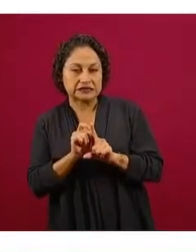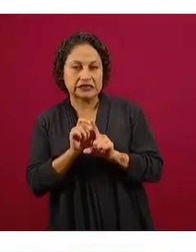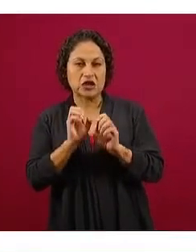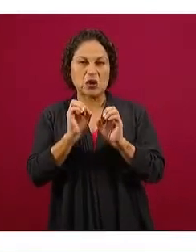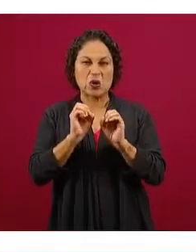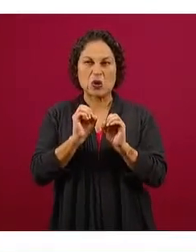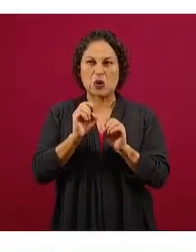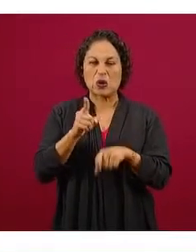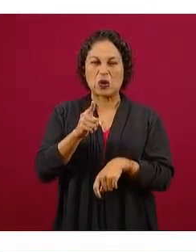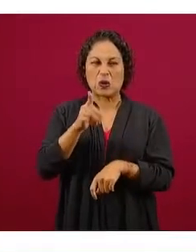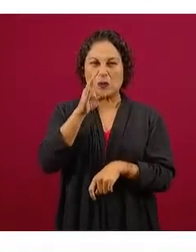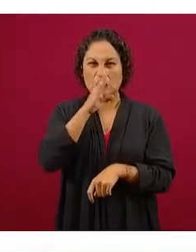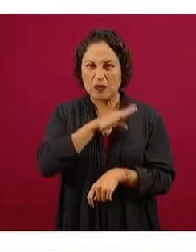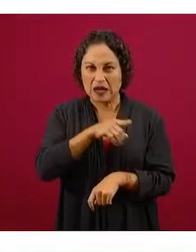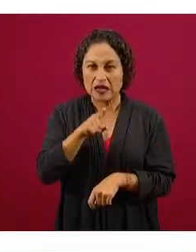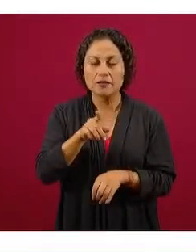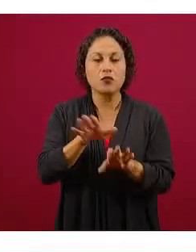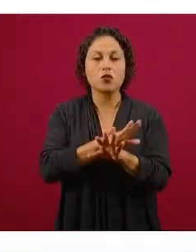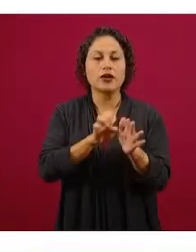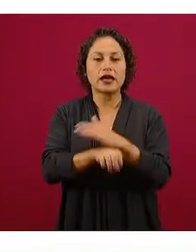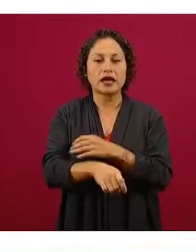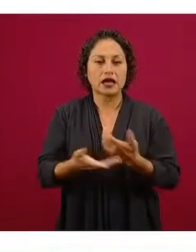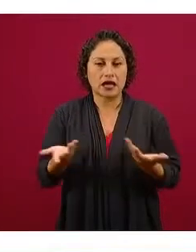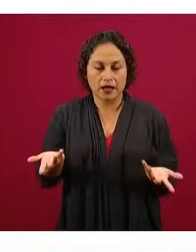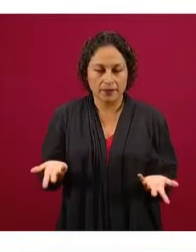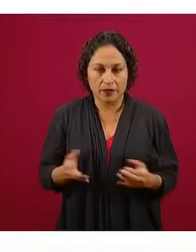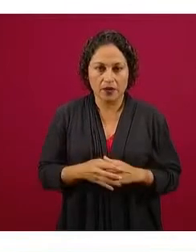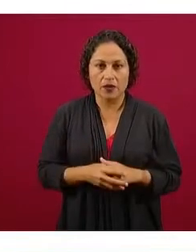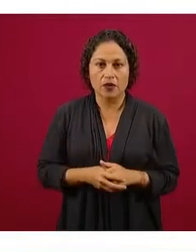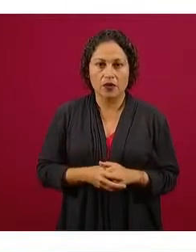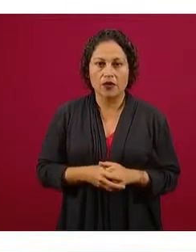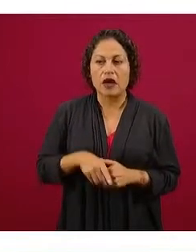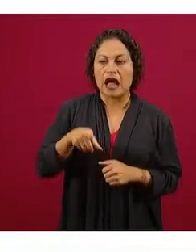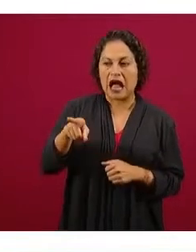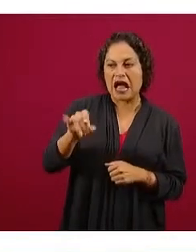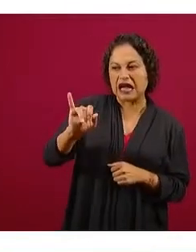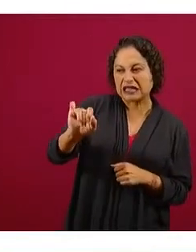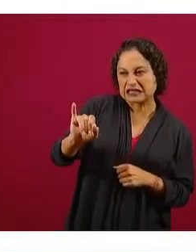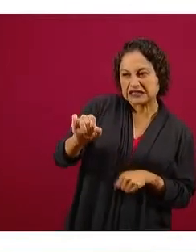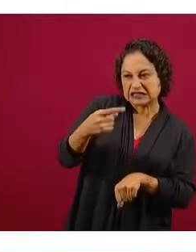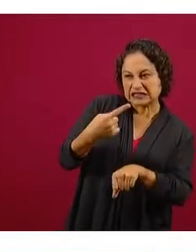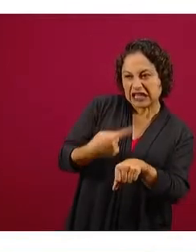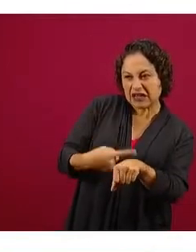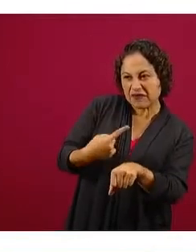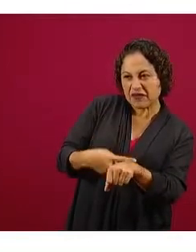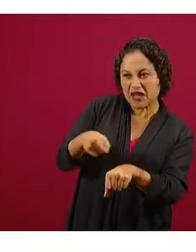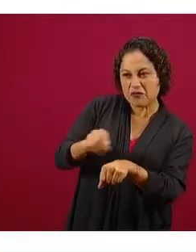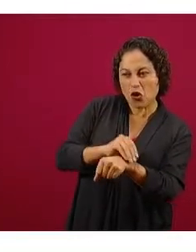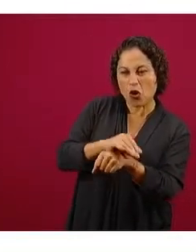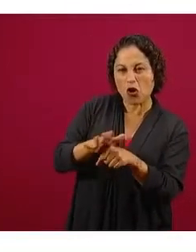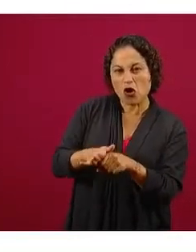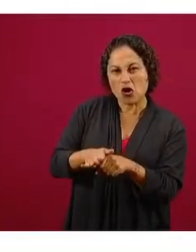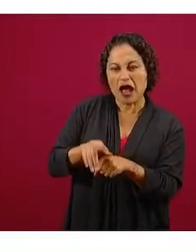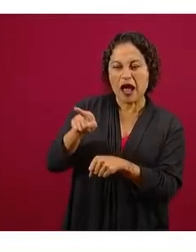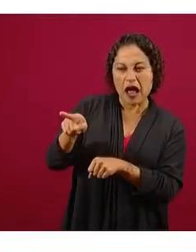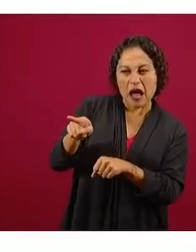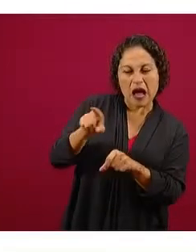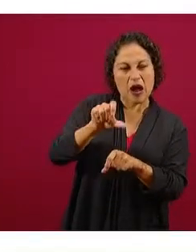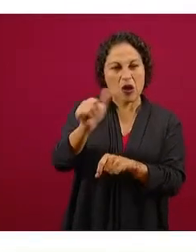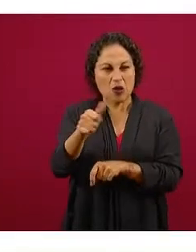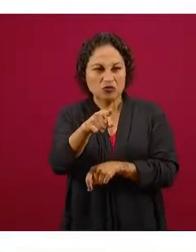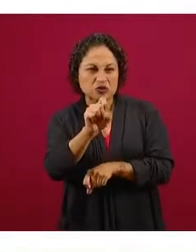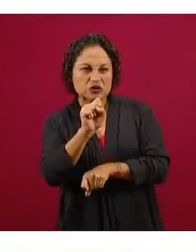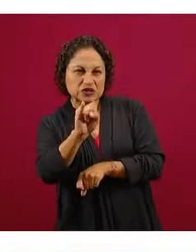señalar, este es positivo a coronavirus, esta persona también,